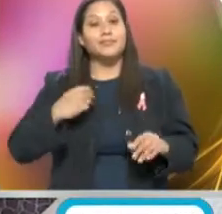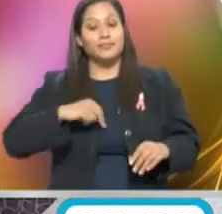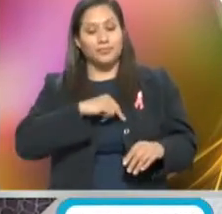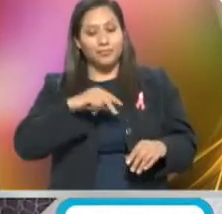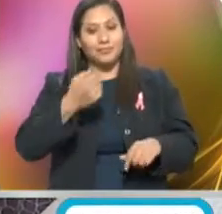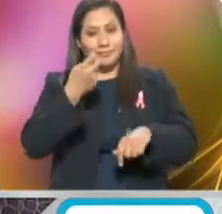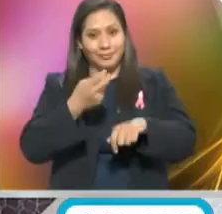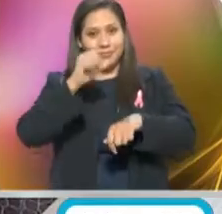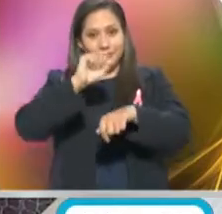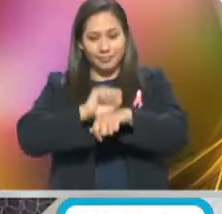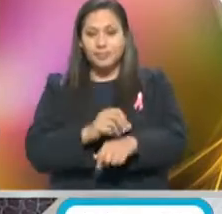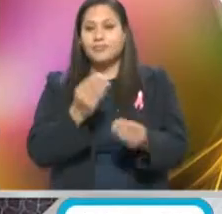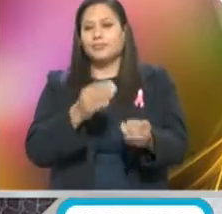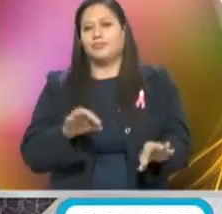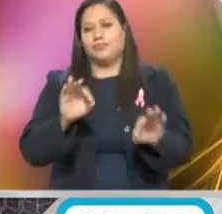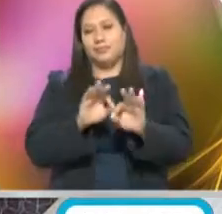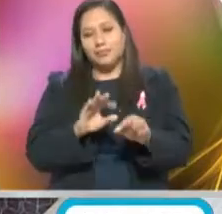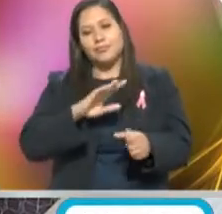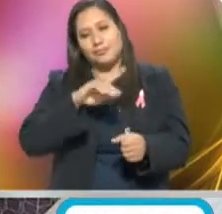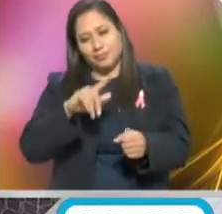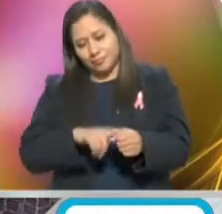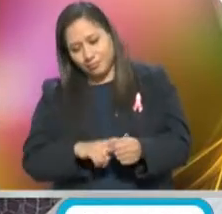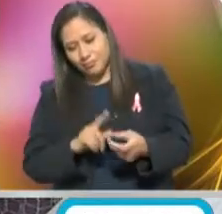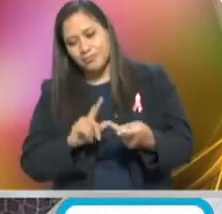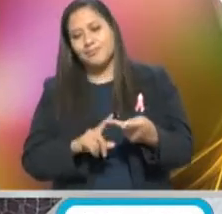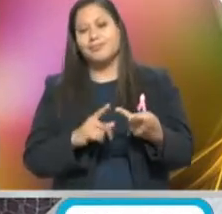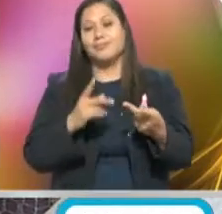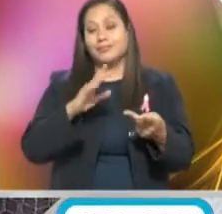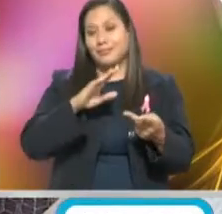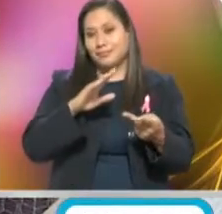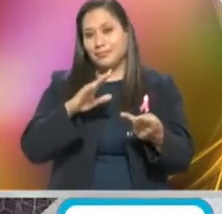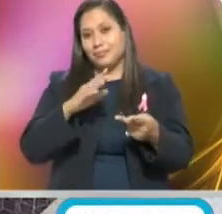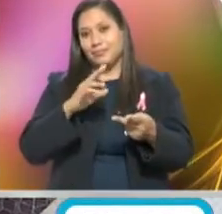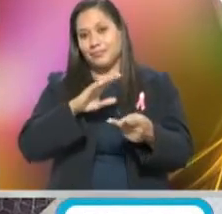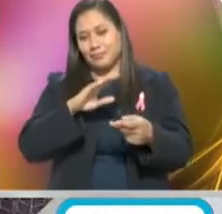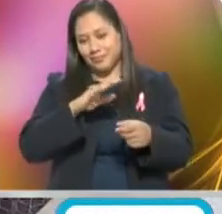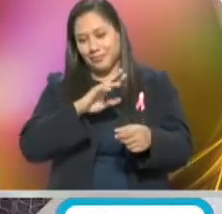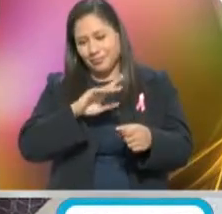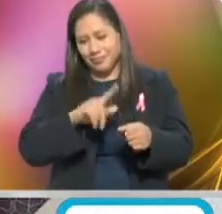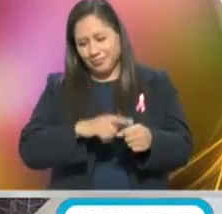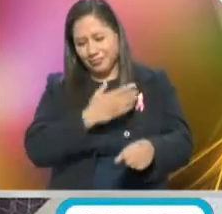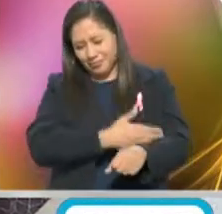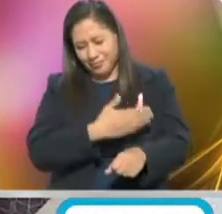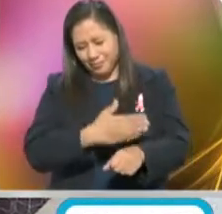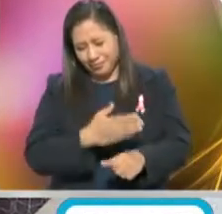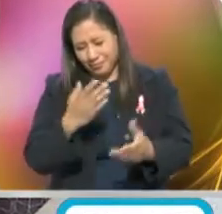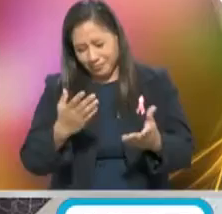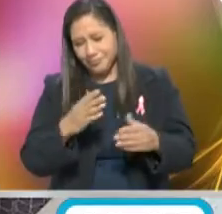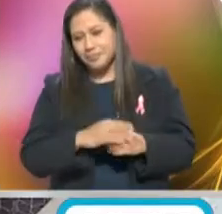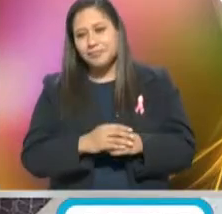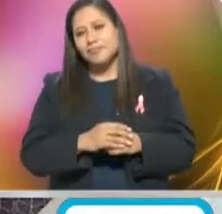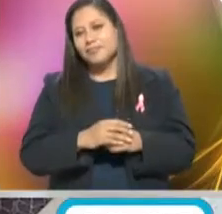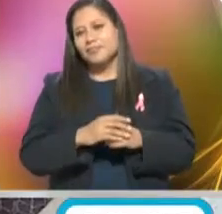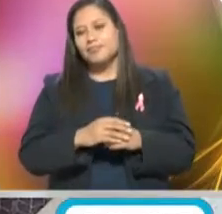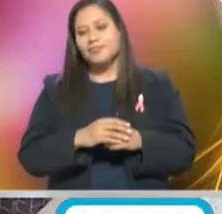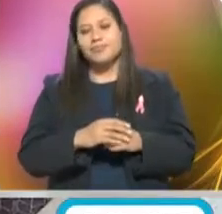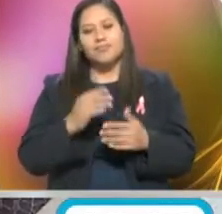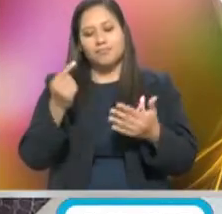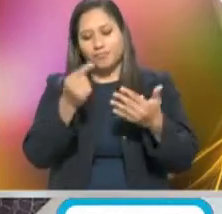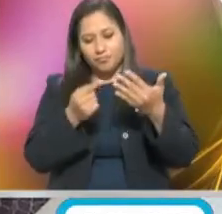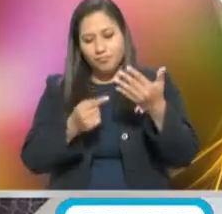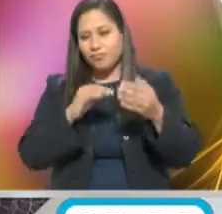hablado esta semana mucho de la importancia de las mascotas, de los animales de compañía y de todo lo que alrededor debemos hacer